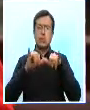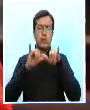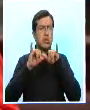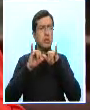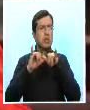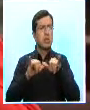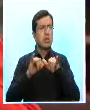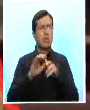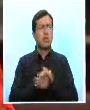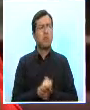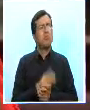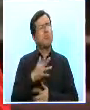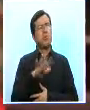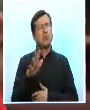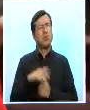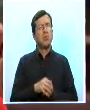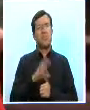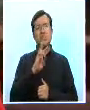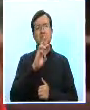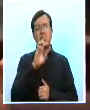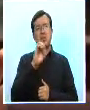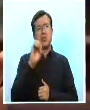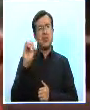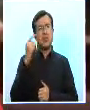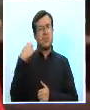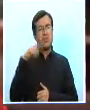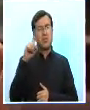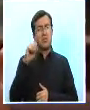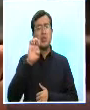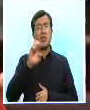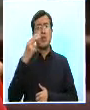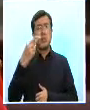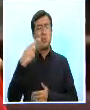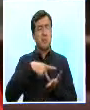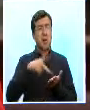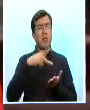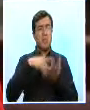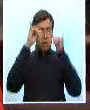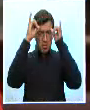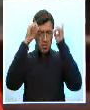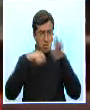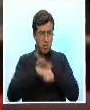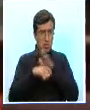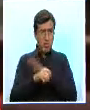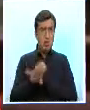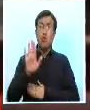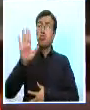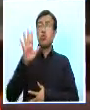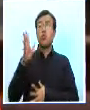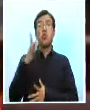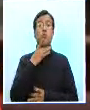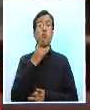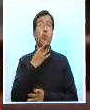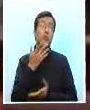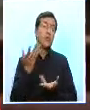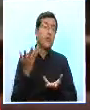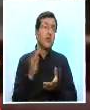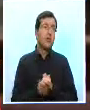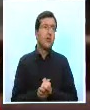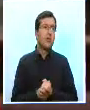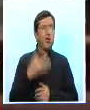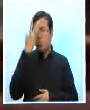unos alrededor de unos 600 millones de euros la tauromaquia para que ellos sigan teniendo ese juguete no sabemos